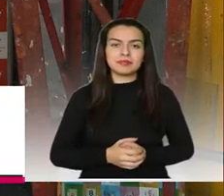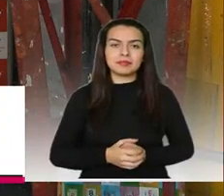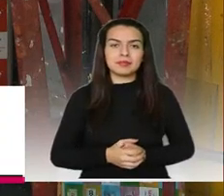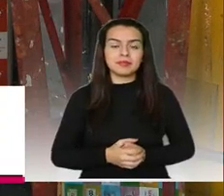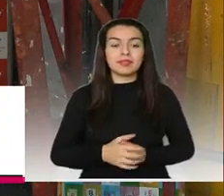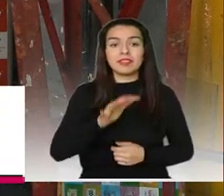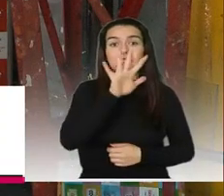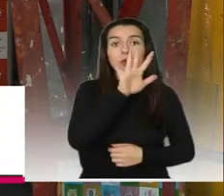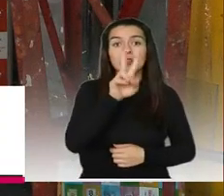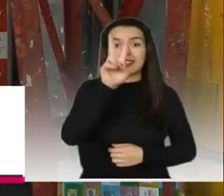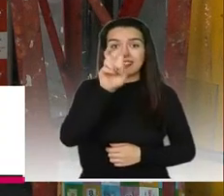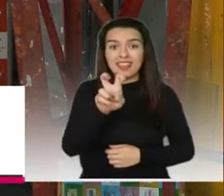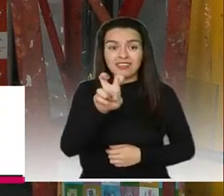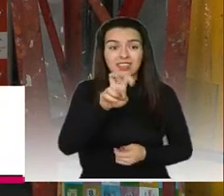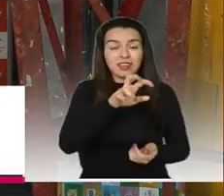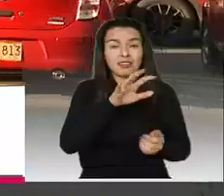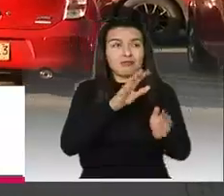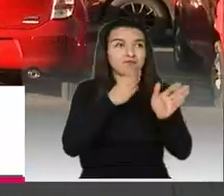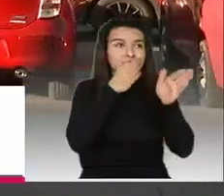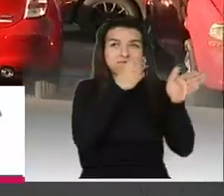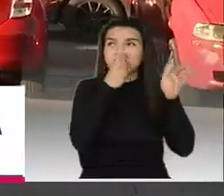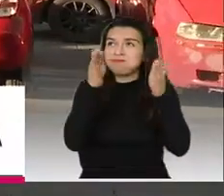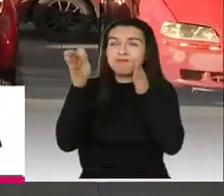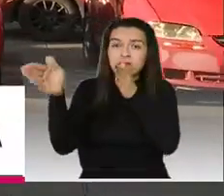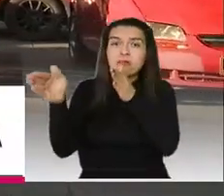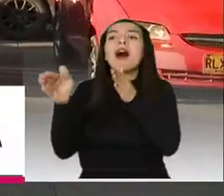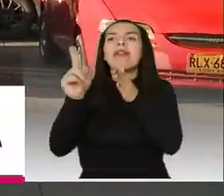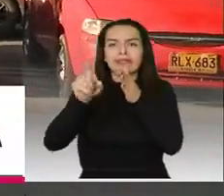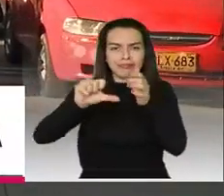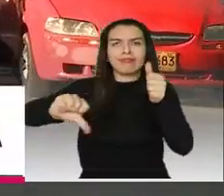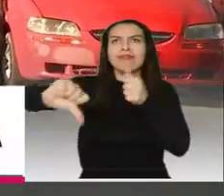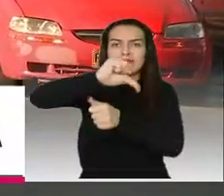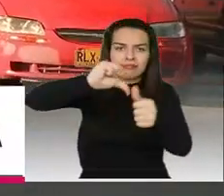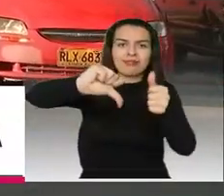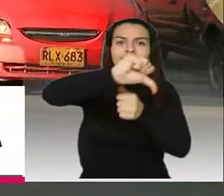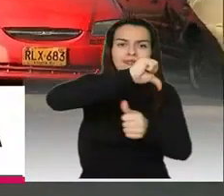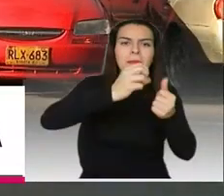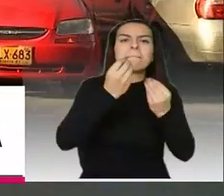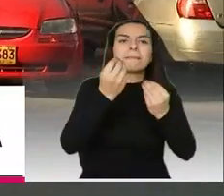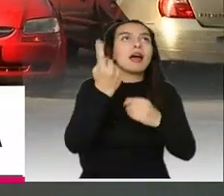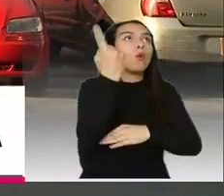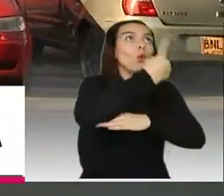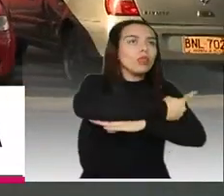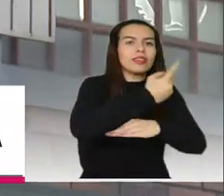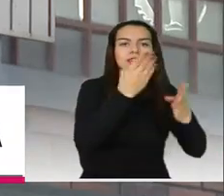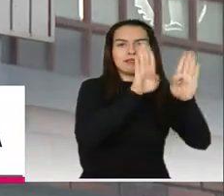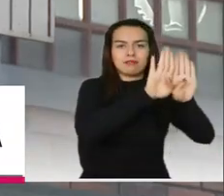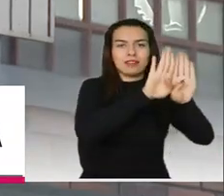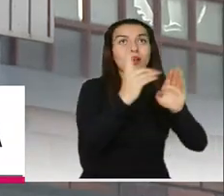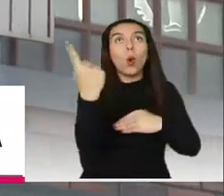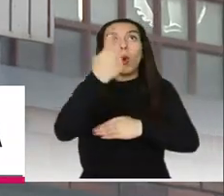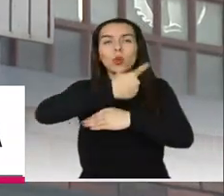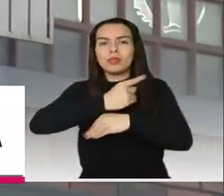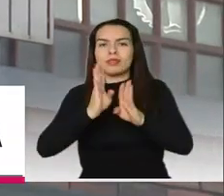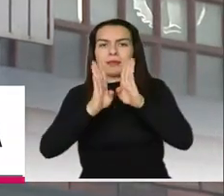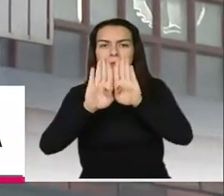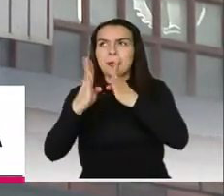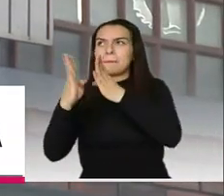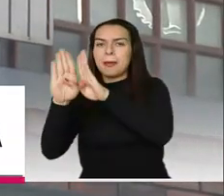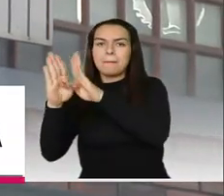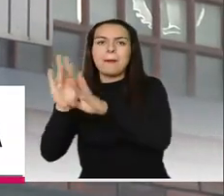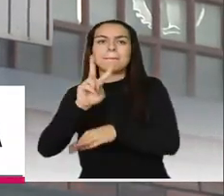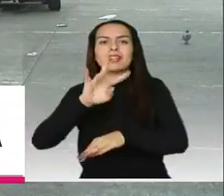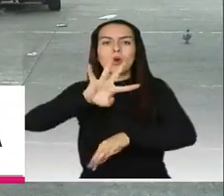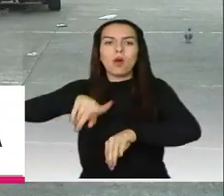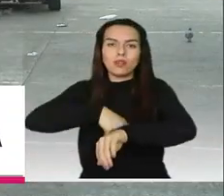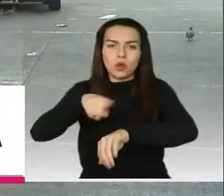manera rotativa, garantizando que cada puesto tenga un día de cierre a la semana durante 24 horas, iniciando a las 2 de la tarde